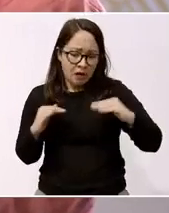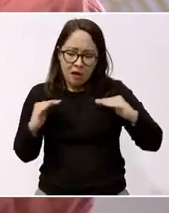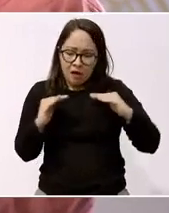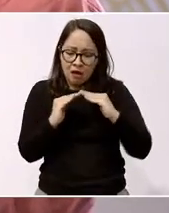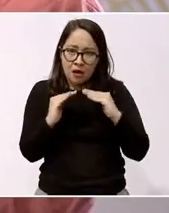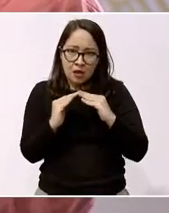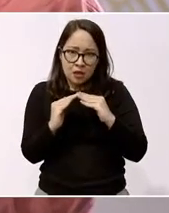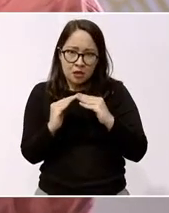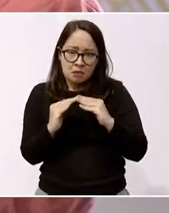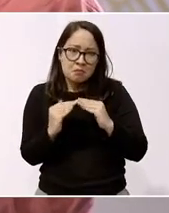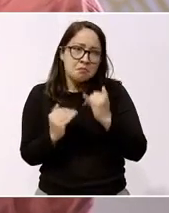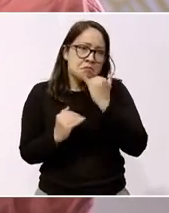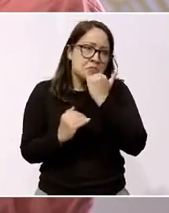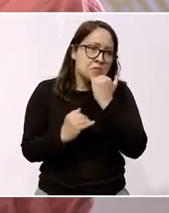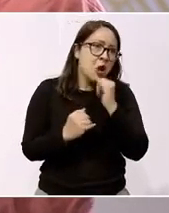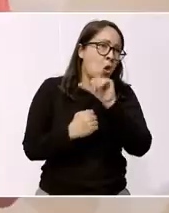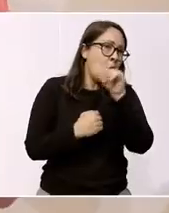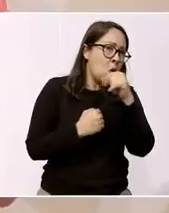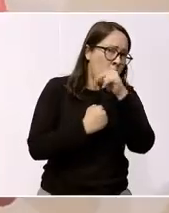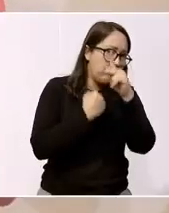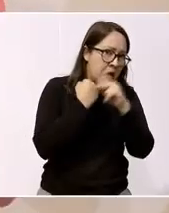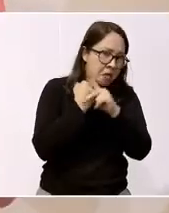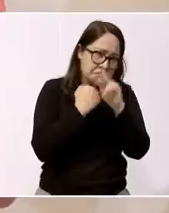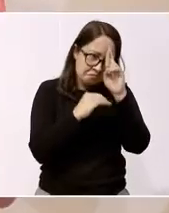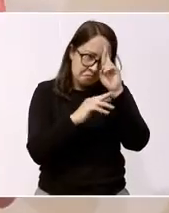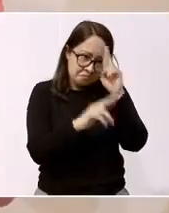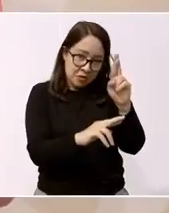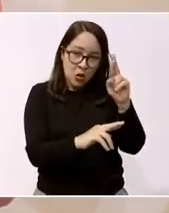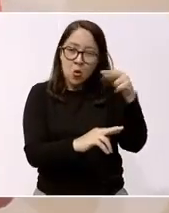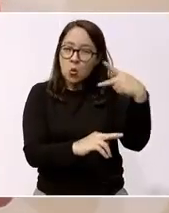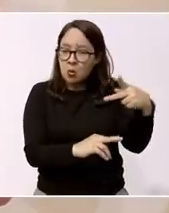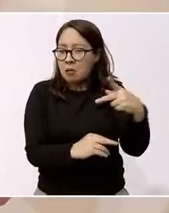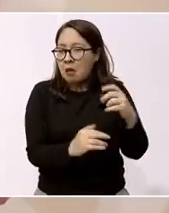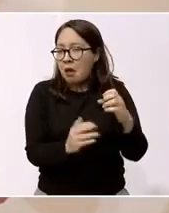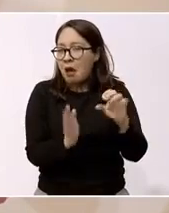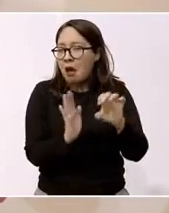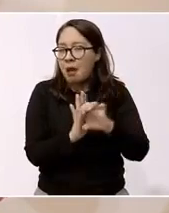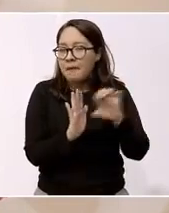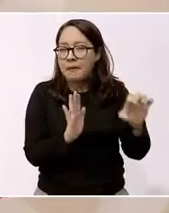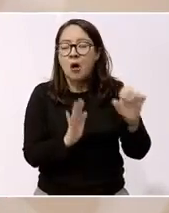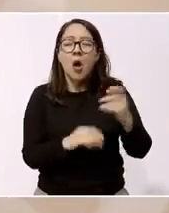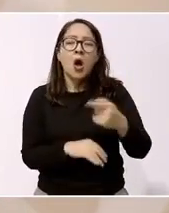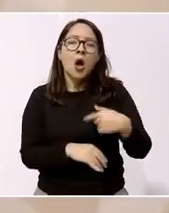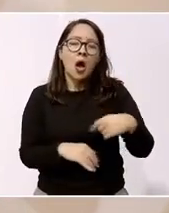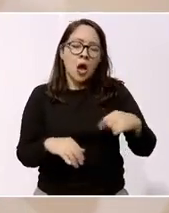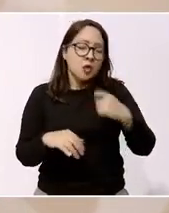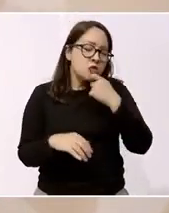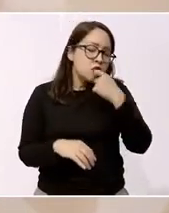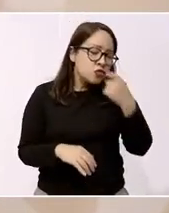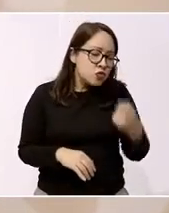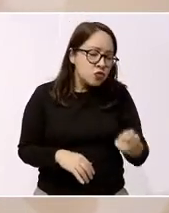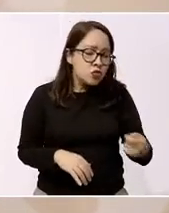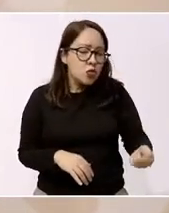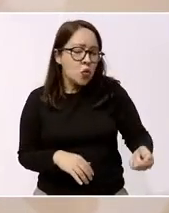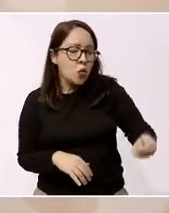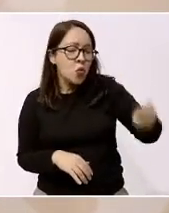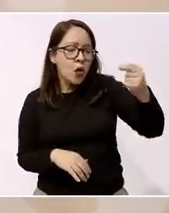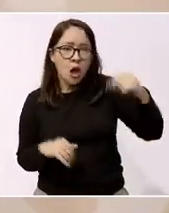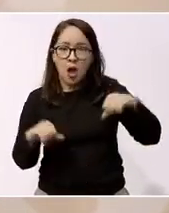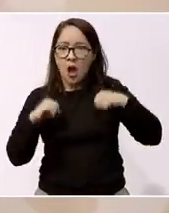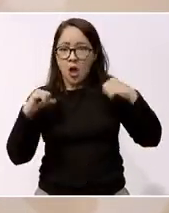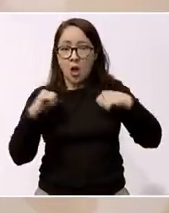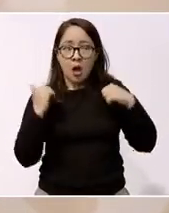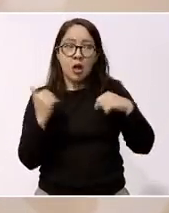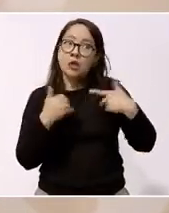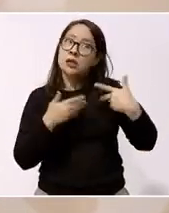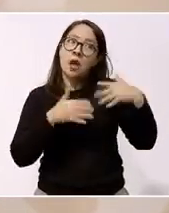países van creciendo, llegan a la adolescencia y ya les dicen, ahueque